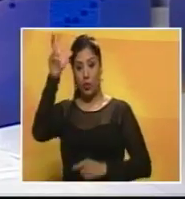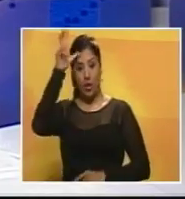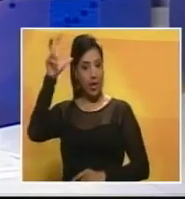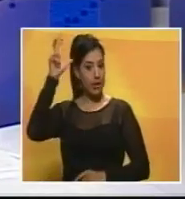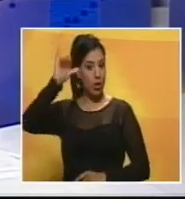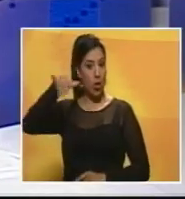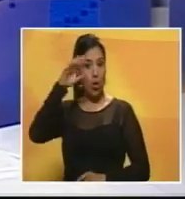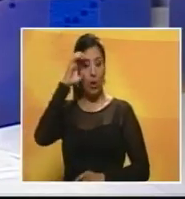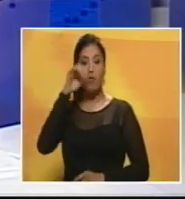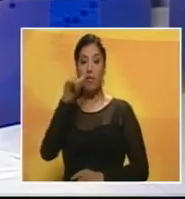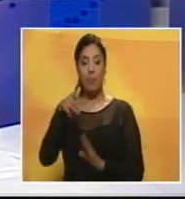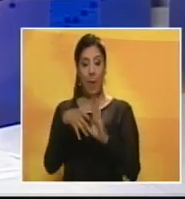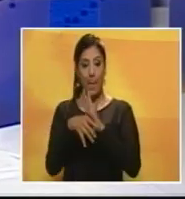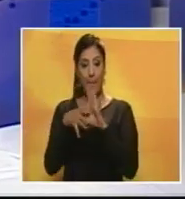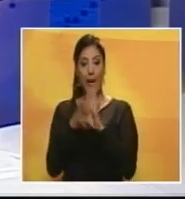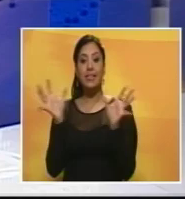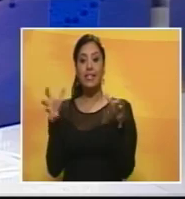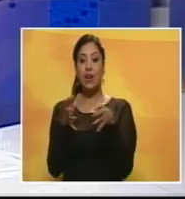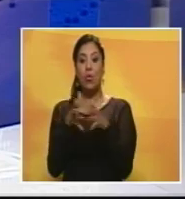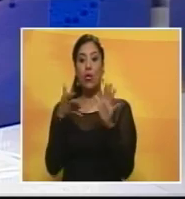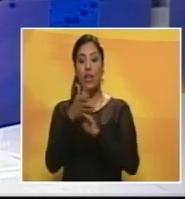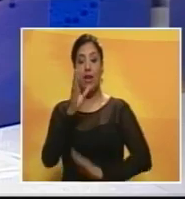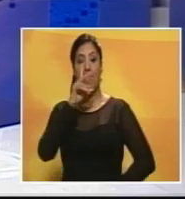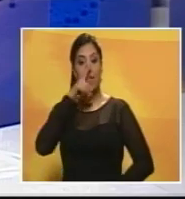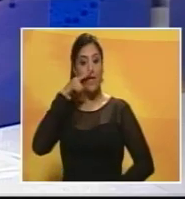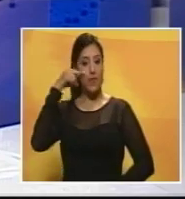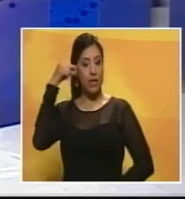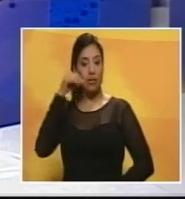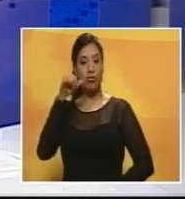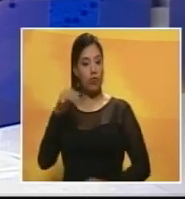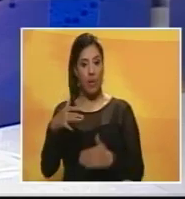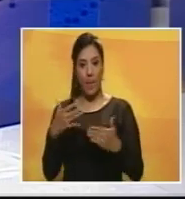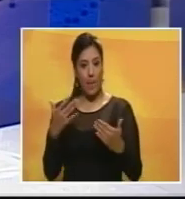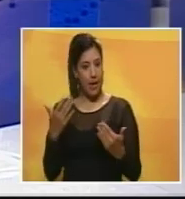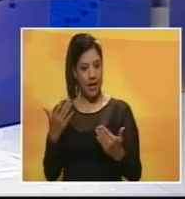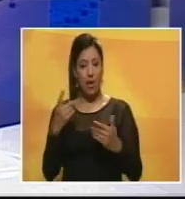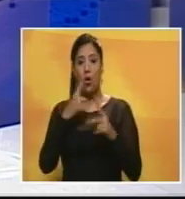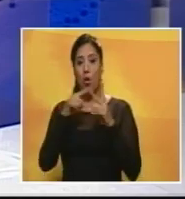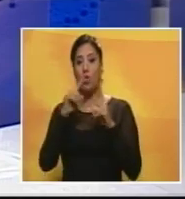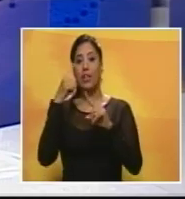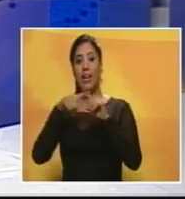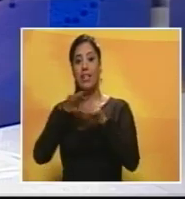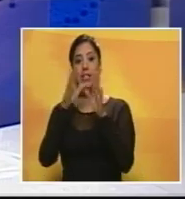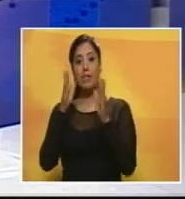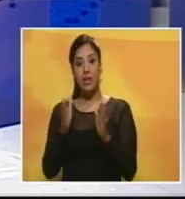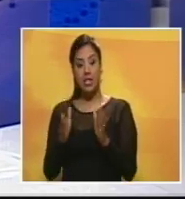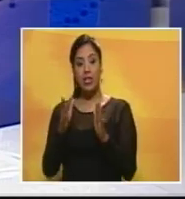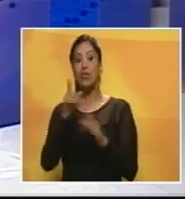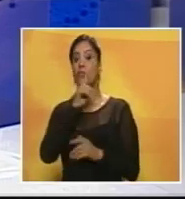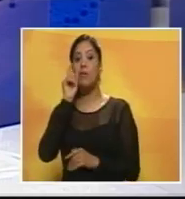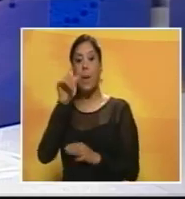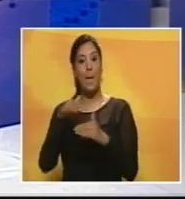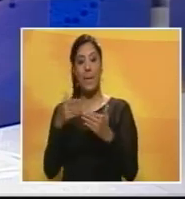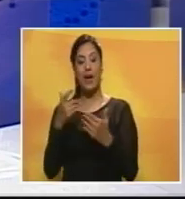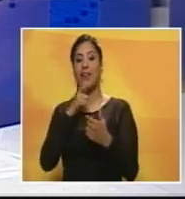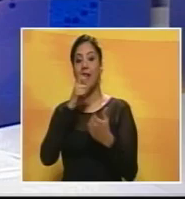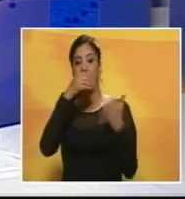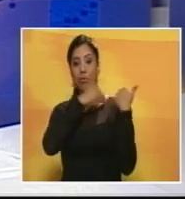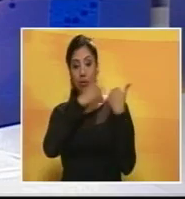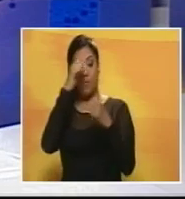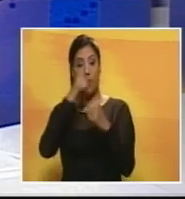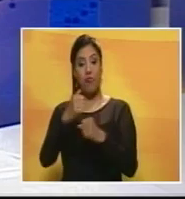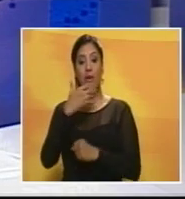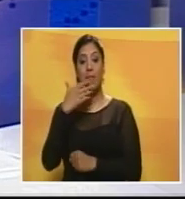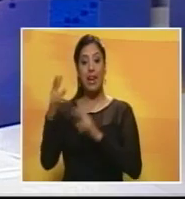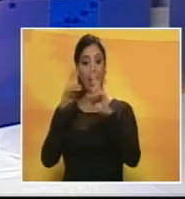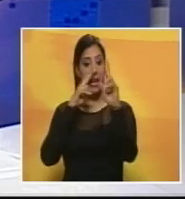Jorge Arreaza sostuvo este martes una reunión con su homólogo francés Jean-Yves Le Drian y el exministro Dominique de Villepina con el fin de